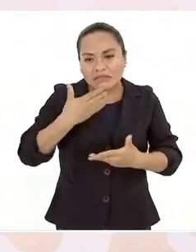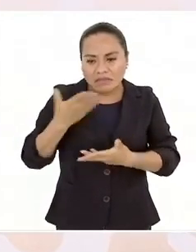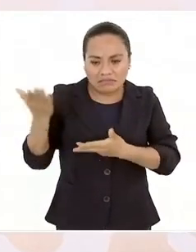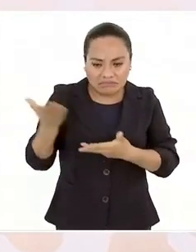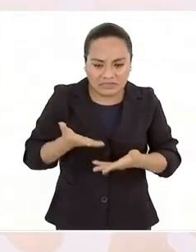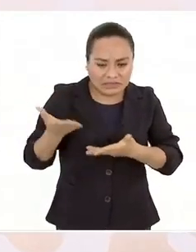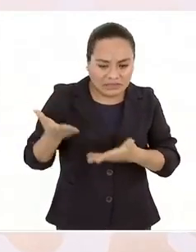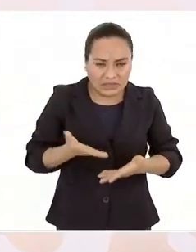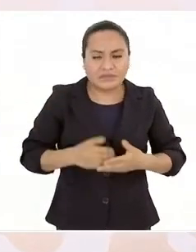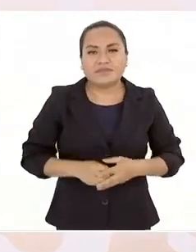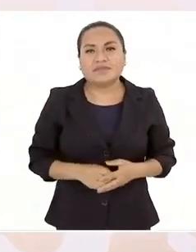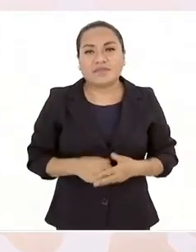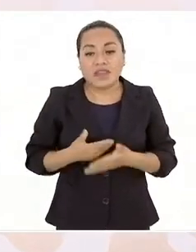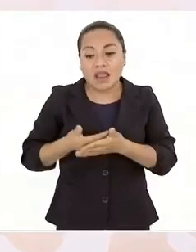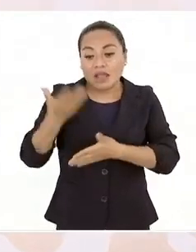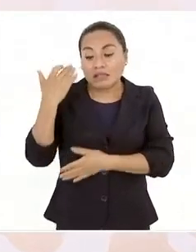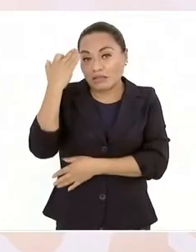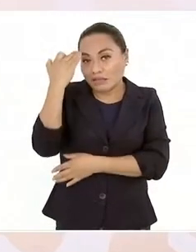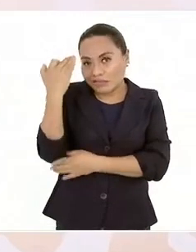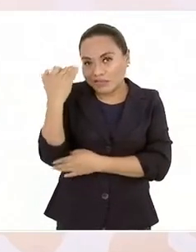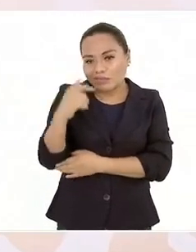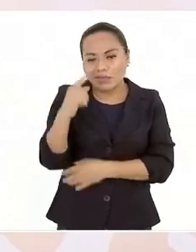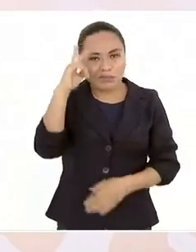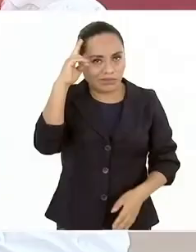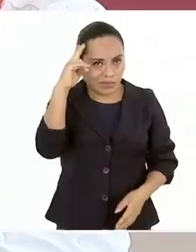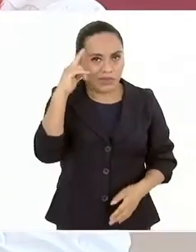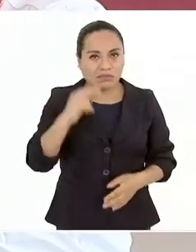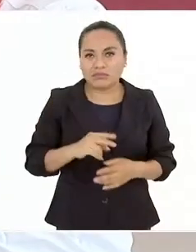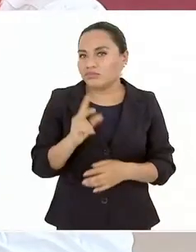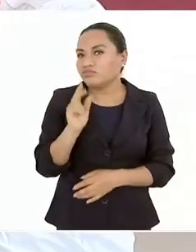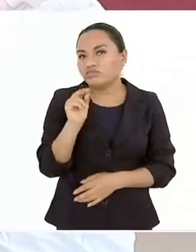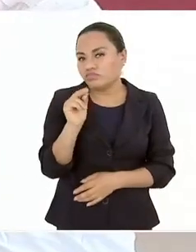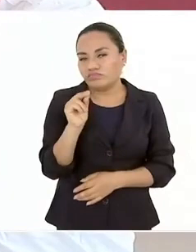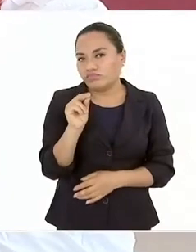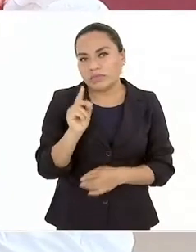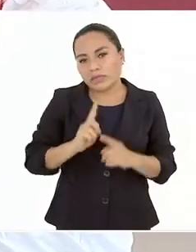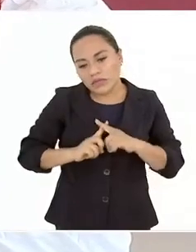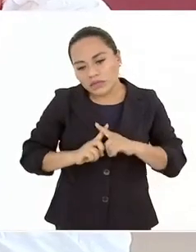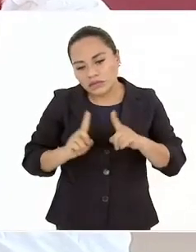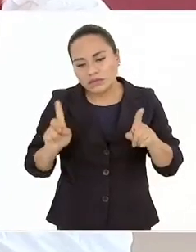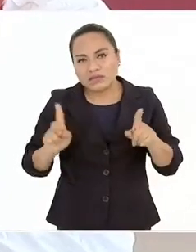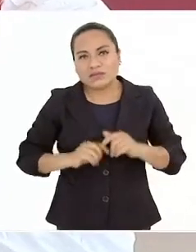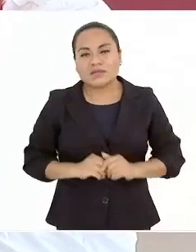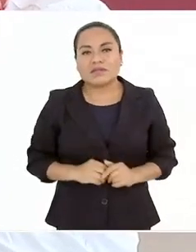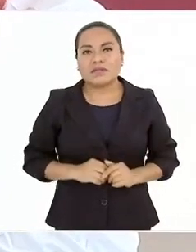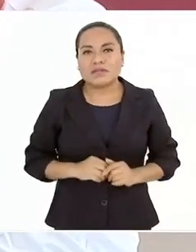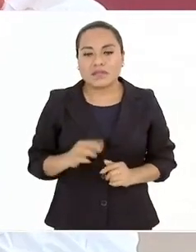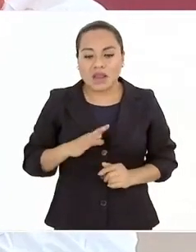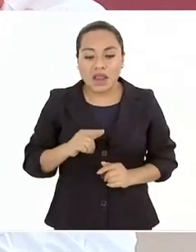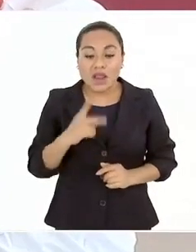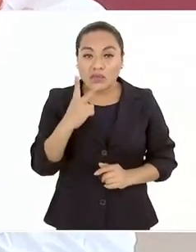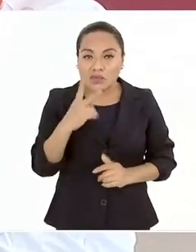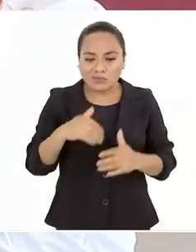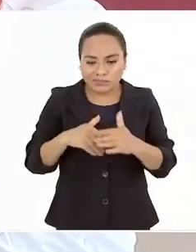en el tiempo de Porfirio Díaz, aún con los dos puertos nuevos,